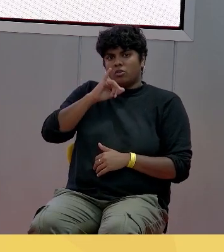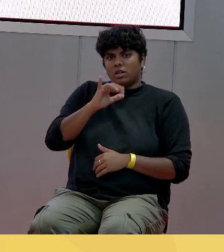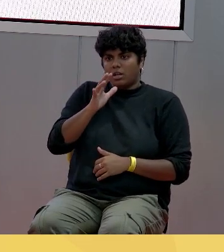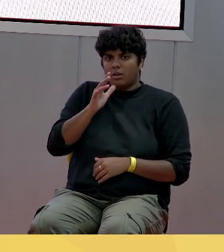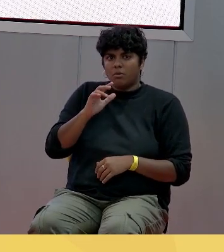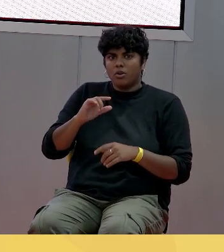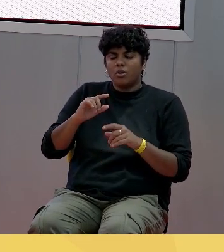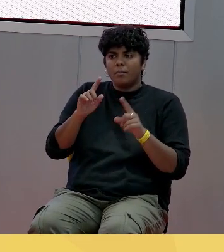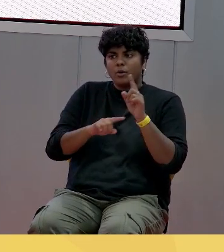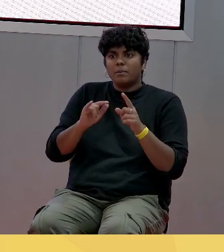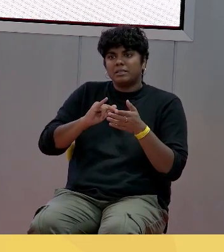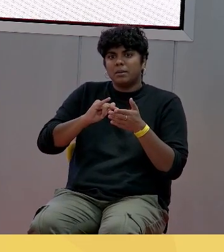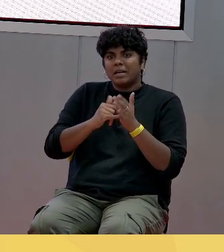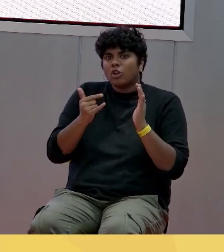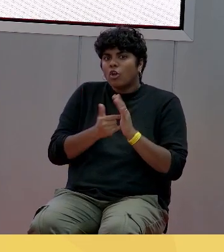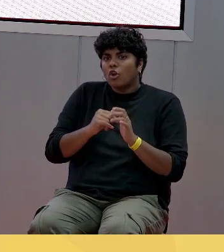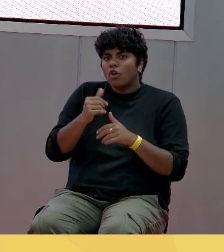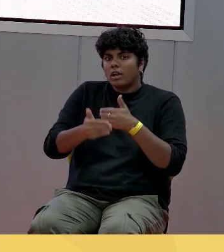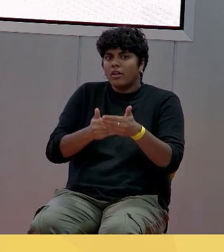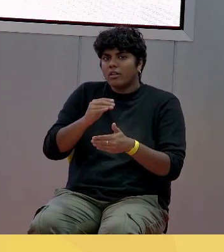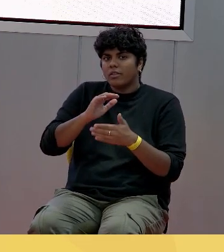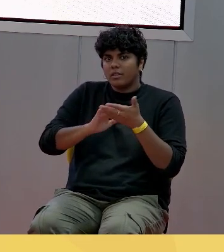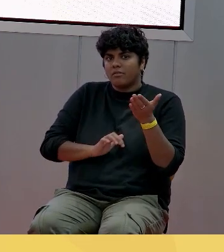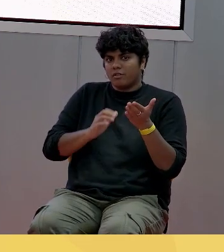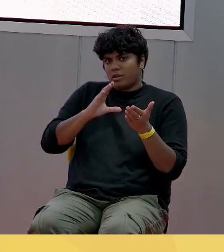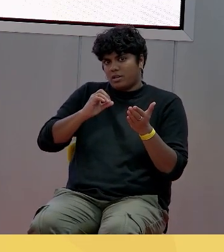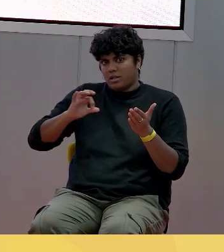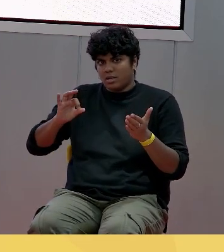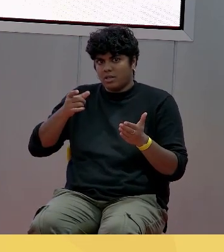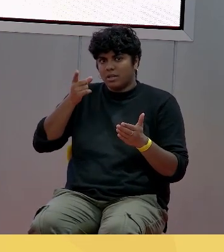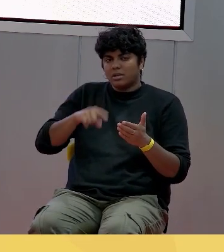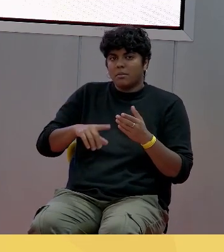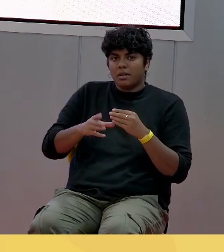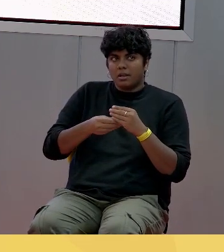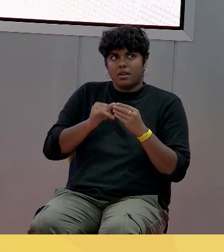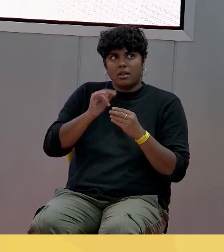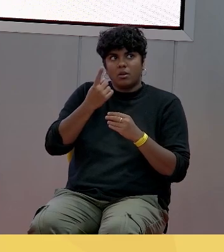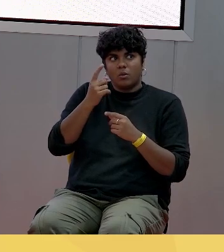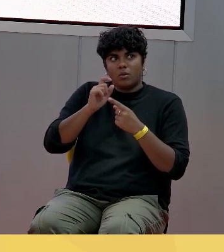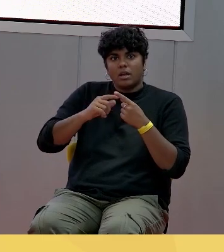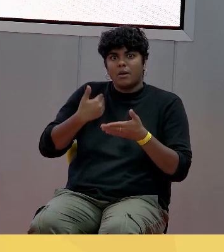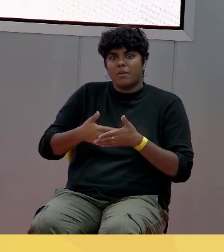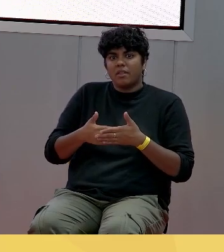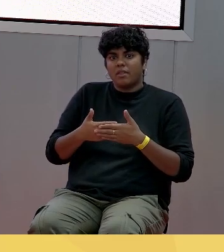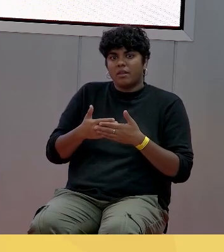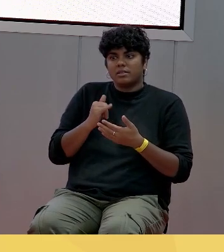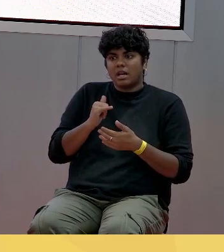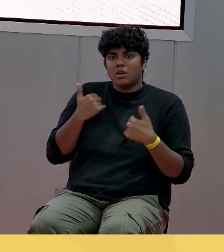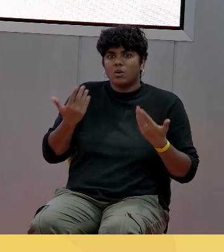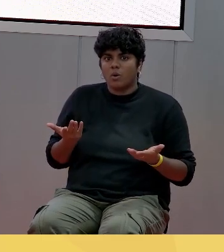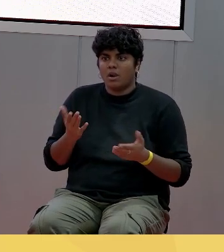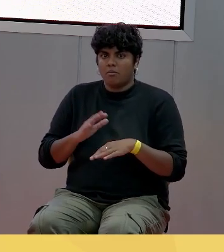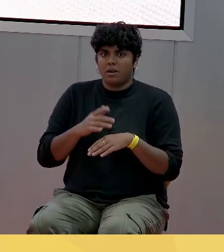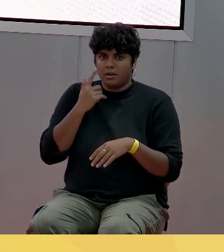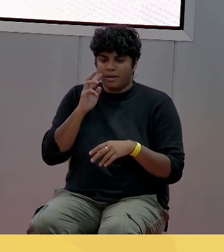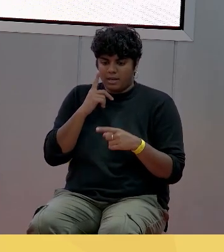problemas metodológicos de la revisión CAS. Y hay un pequeño uno que es, claro, ¿qué evidencia citan para justificar que existen estos médicos y